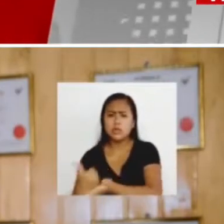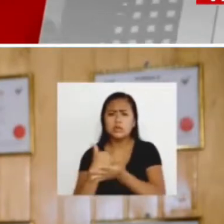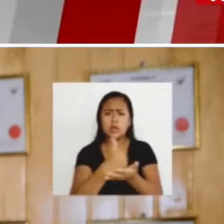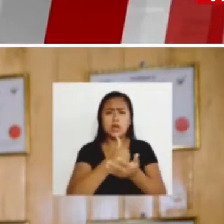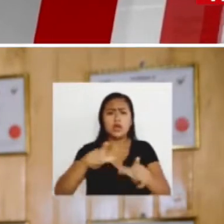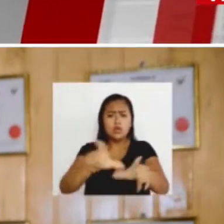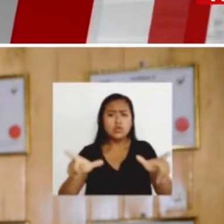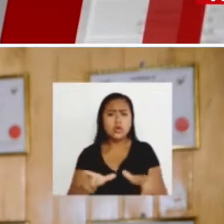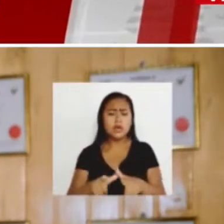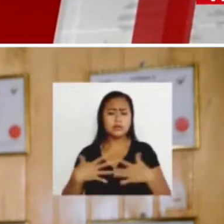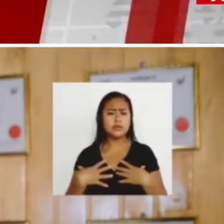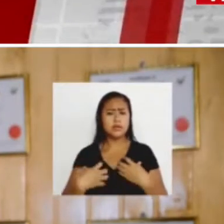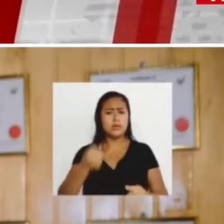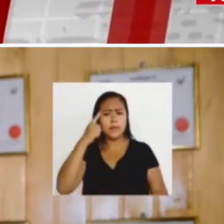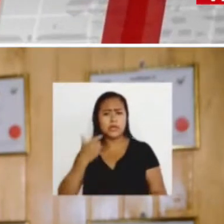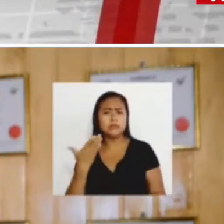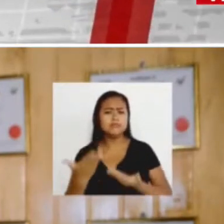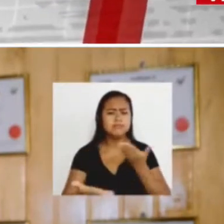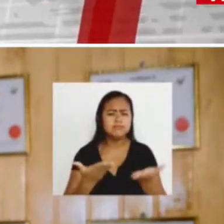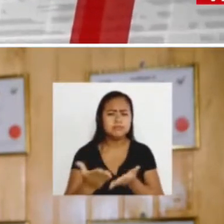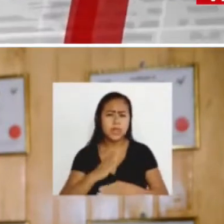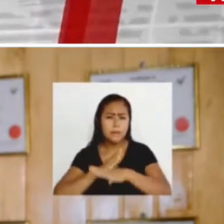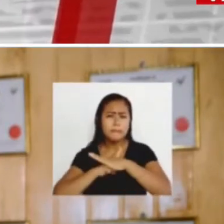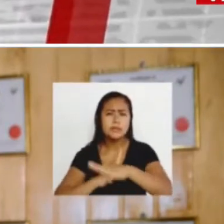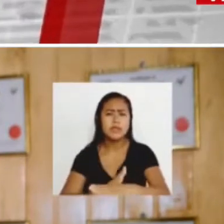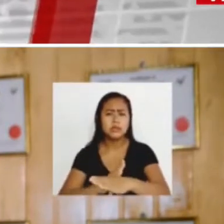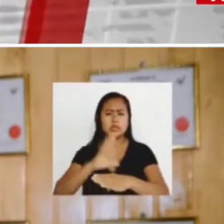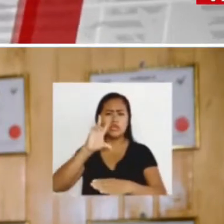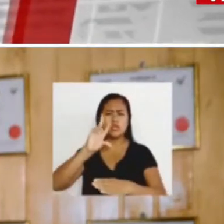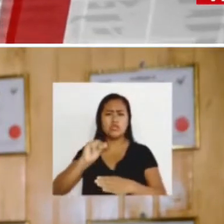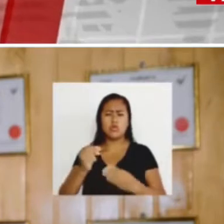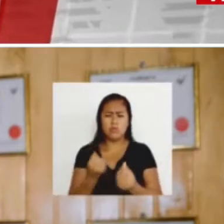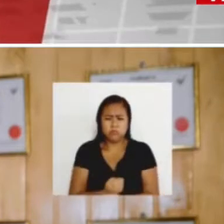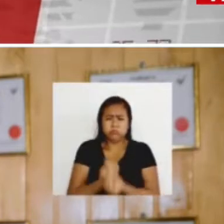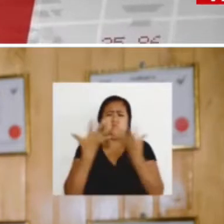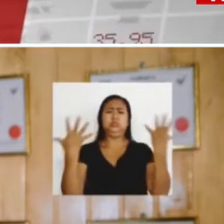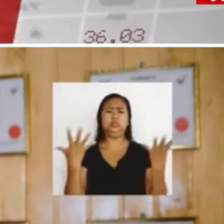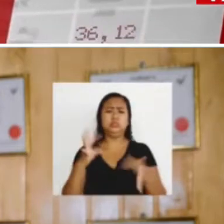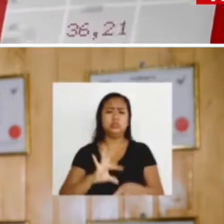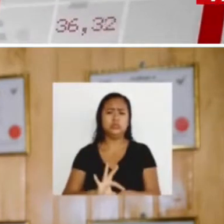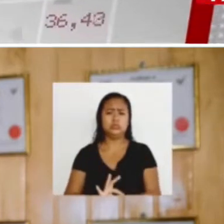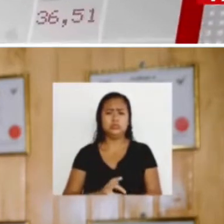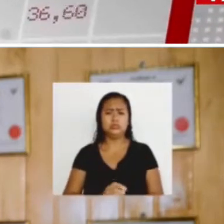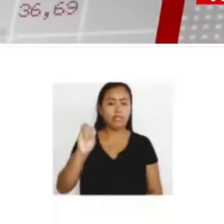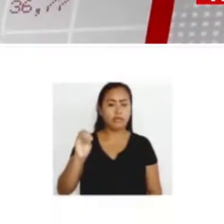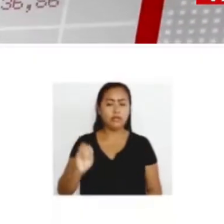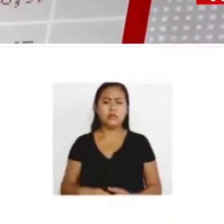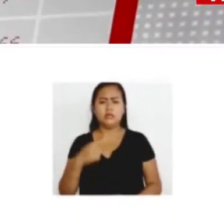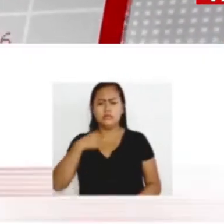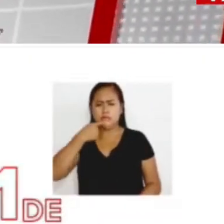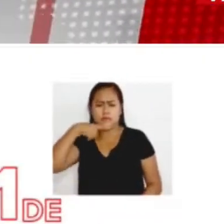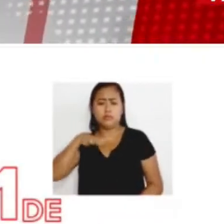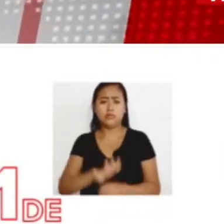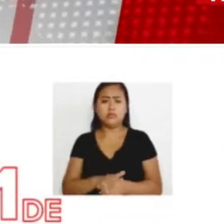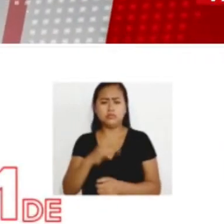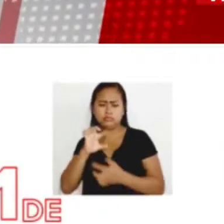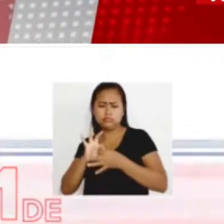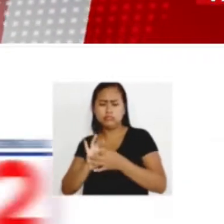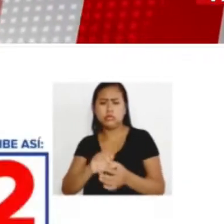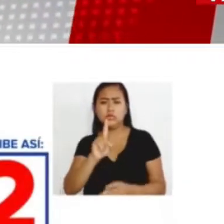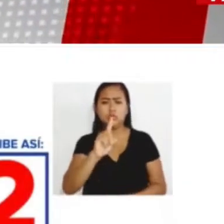Yurimaguas, porque aquí, no sé si es una de las ciudades donde hay que lidiar prácticamente con el propietario de